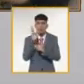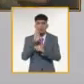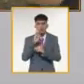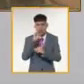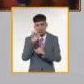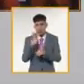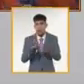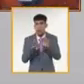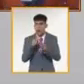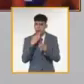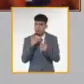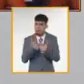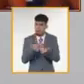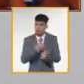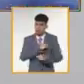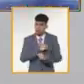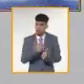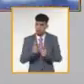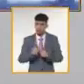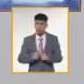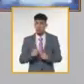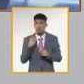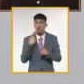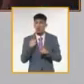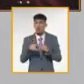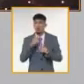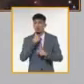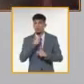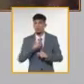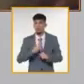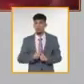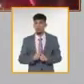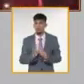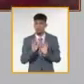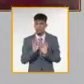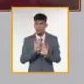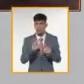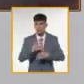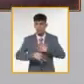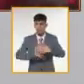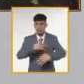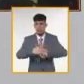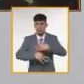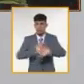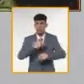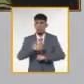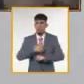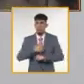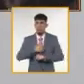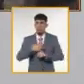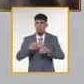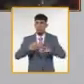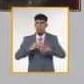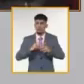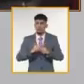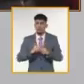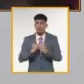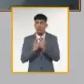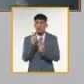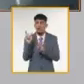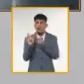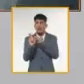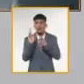algo que desearíamos. También tenemos que tomar en cuenta de que, como bien se estuvo diciendo, tiene expresiones de vulgaridad, tiene un